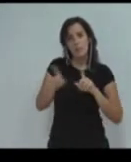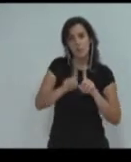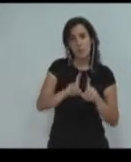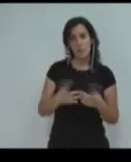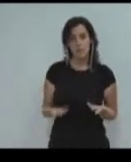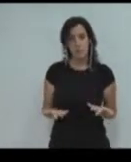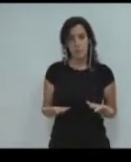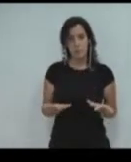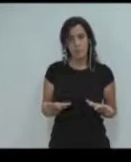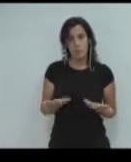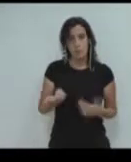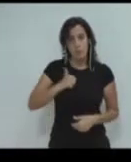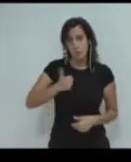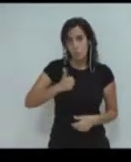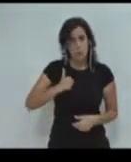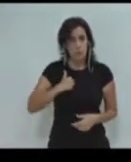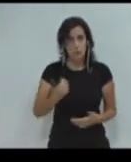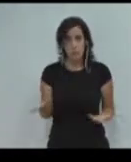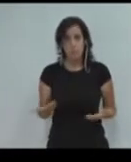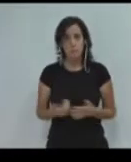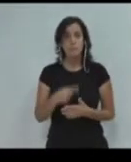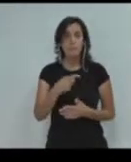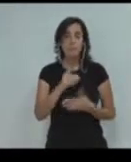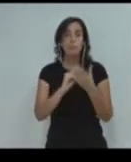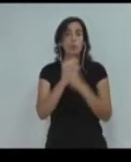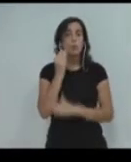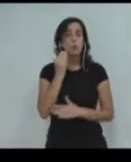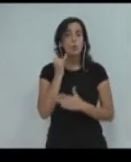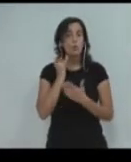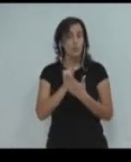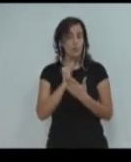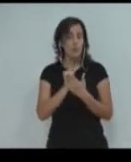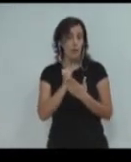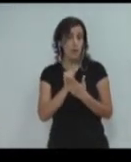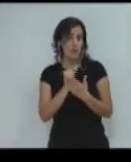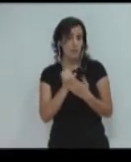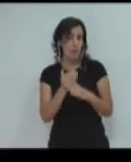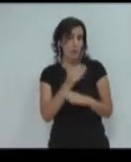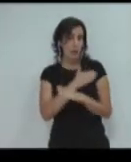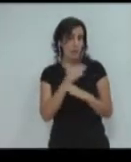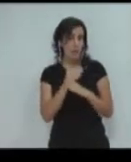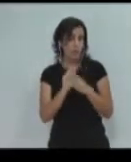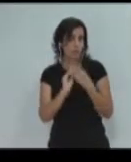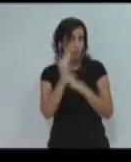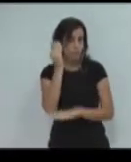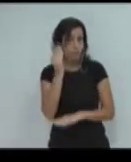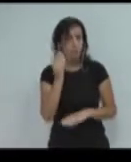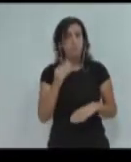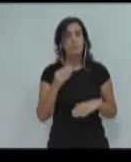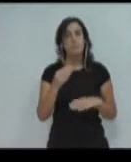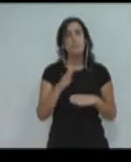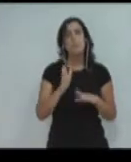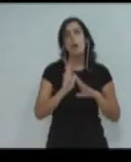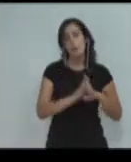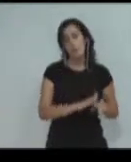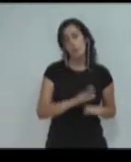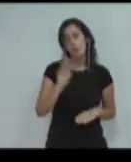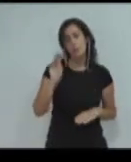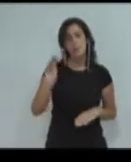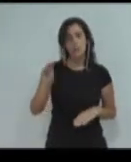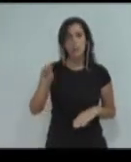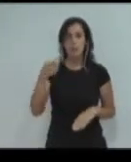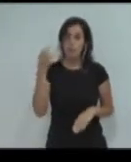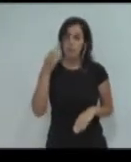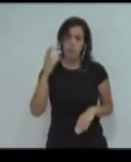decir, 2 pájaros de un tiro. Testeas el producto, ¿no? O sea, lo testeas antes de que salga realmente. Aparte que con el usuario hay que contar, ¿no? Y es que no, eso